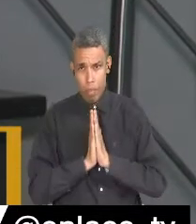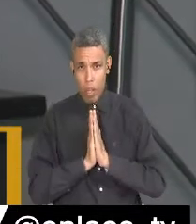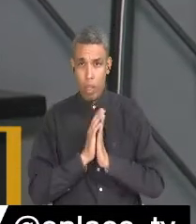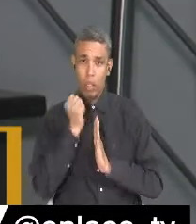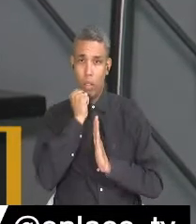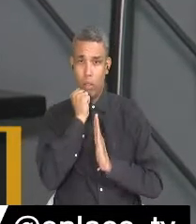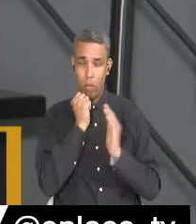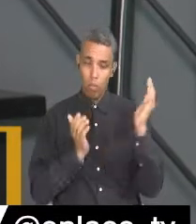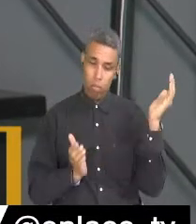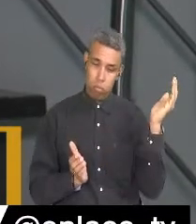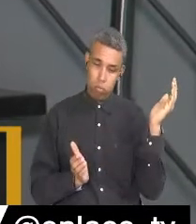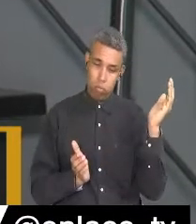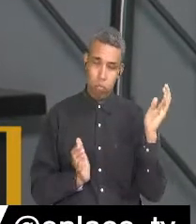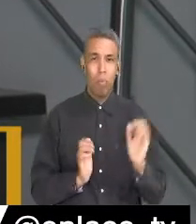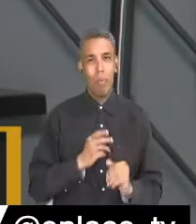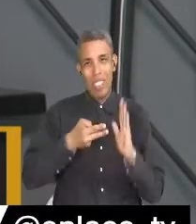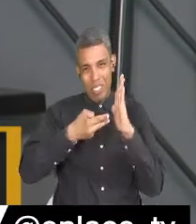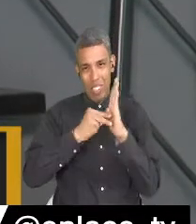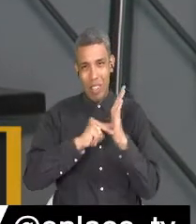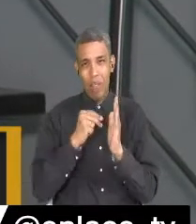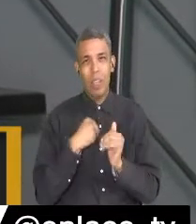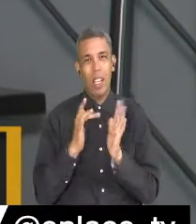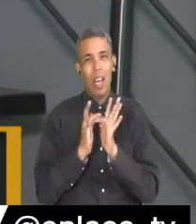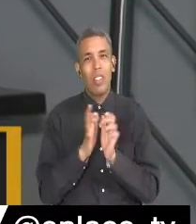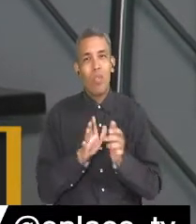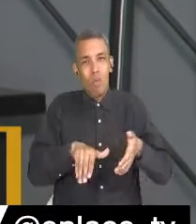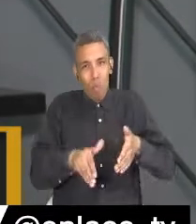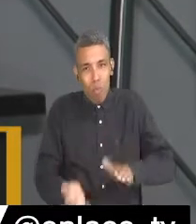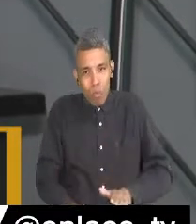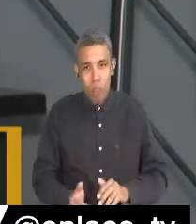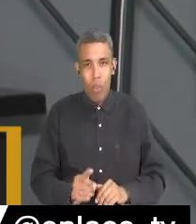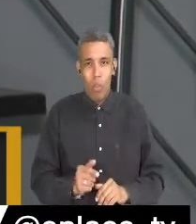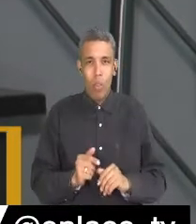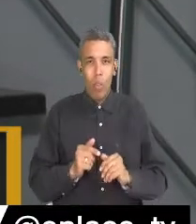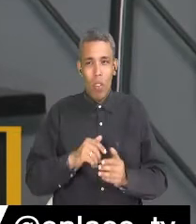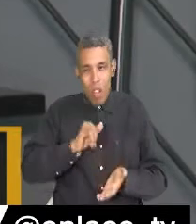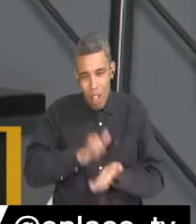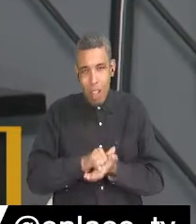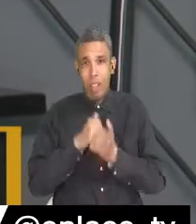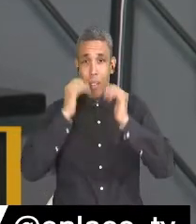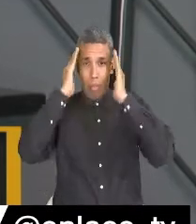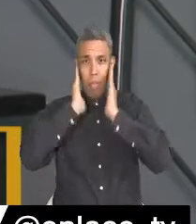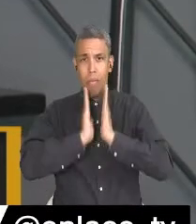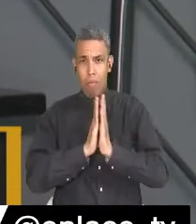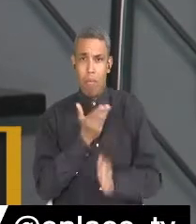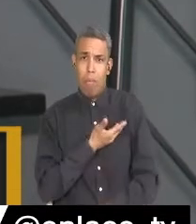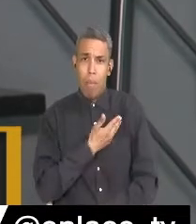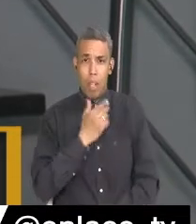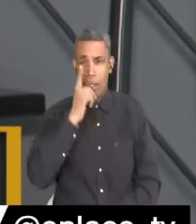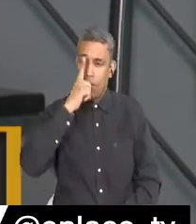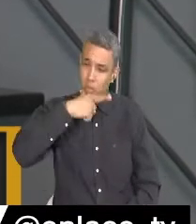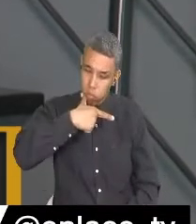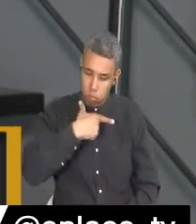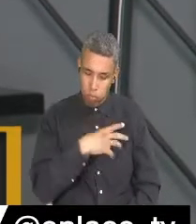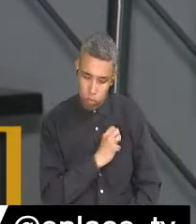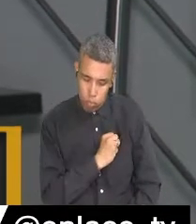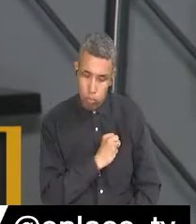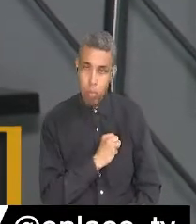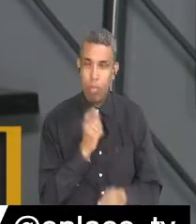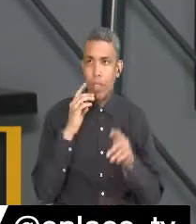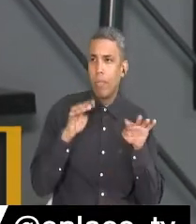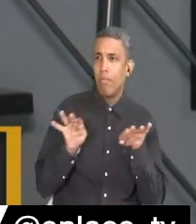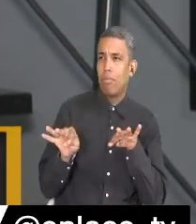Porque murió Jesús y la acompañamos en su dolor y en su tristeza, pero también de una manera especial ella nos da como fuerza porque sabemos que Jesús